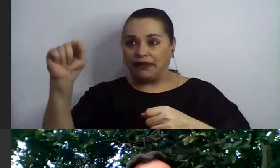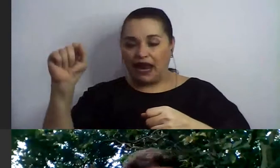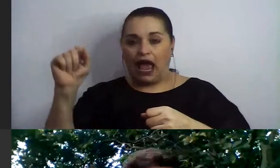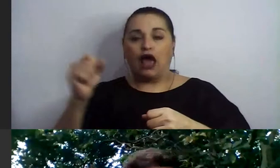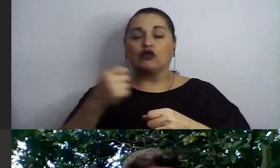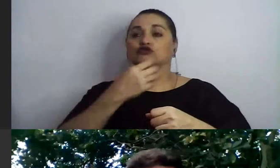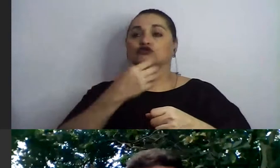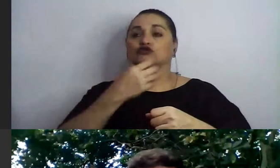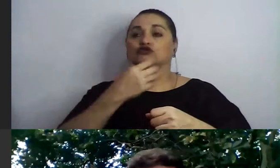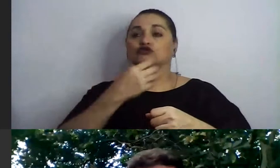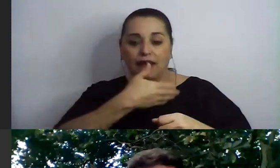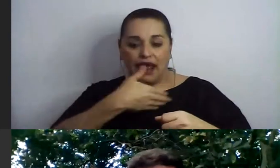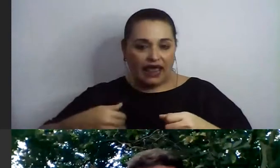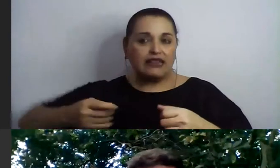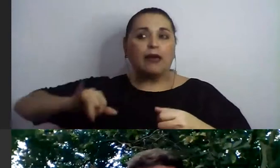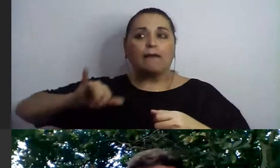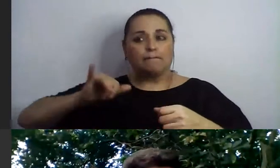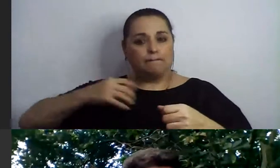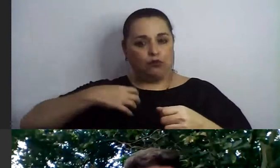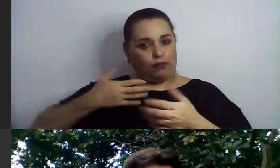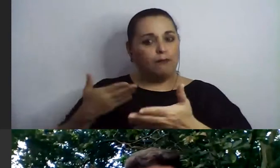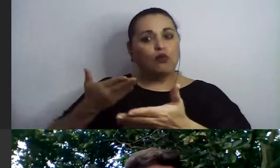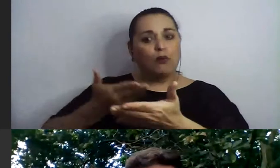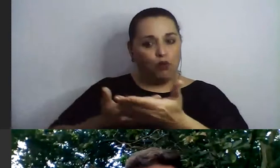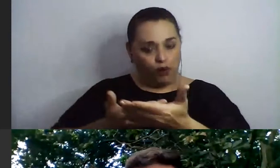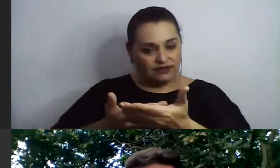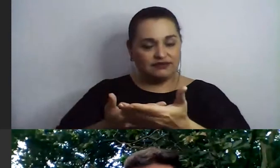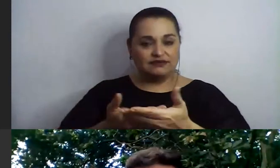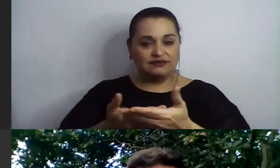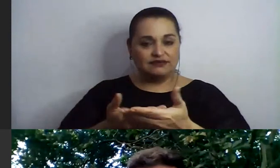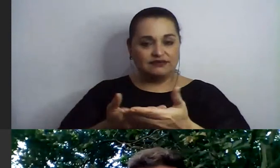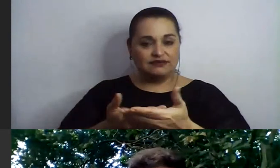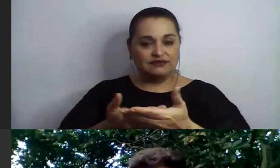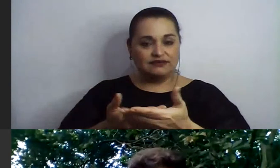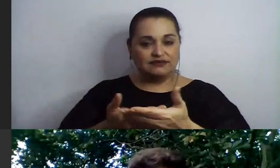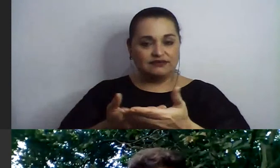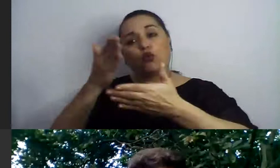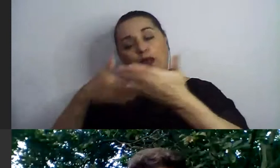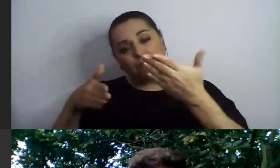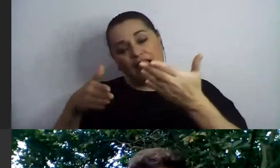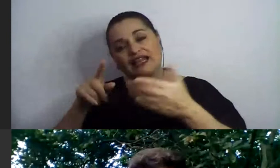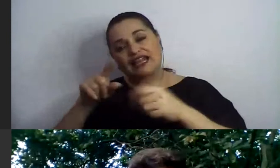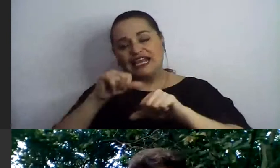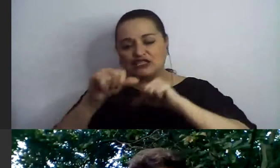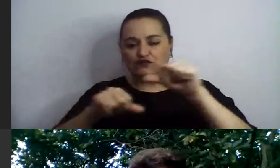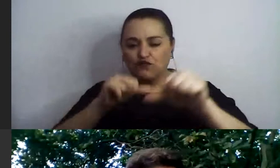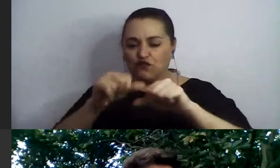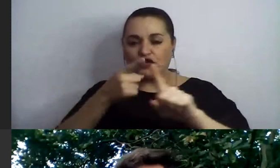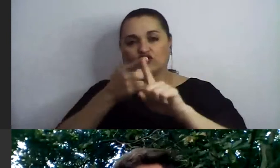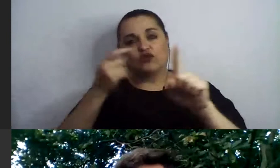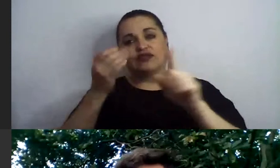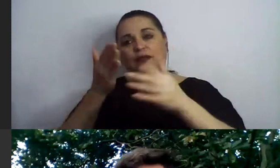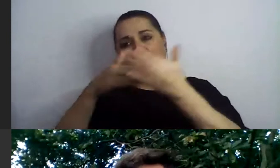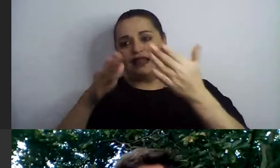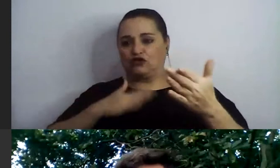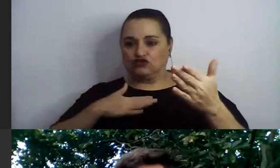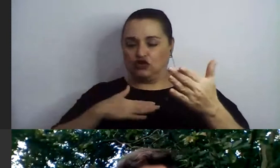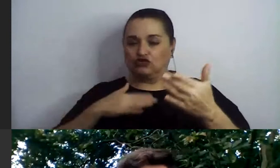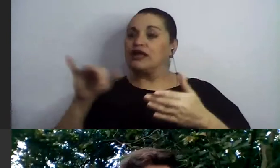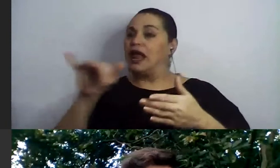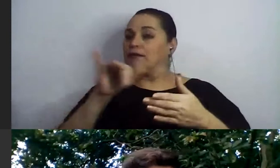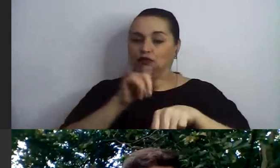Barba de Red ha hecho su propia propuesta entonces creo que es por un lado un esfuerzo desde nuestra parte pero a su